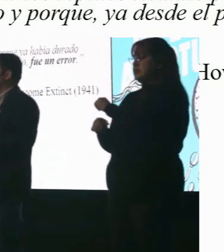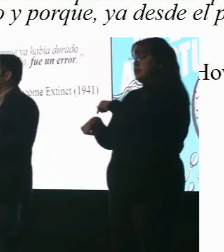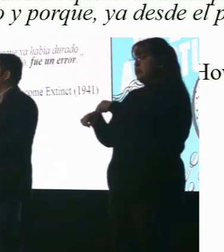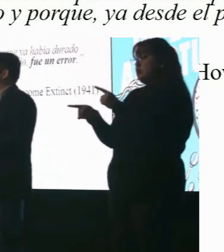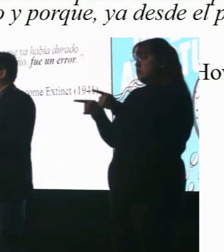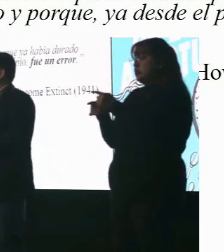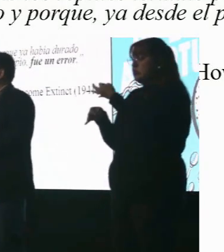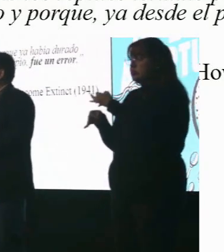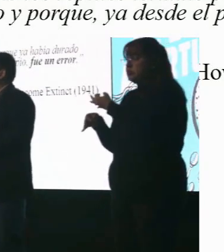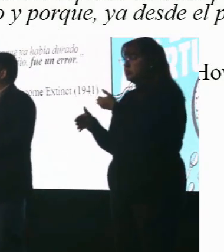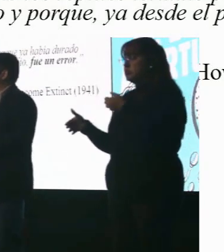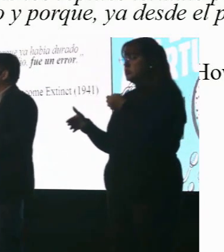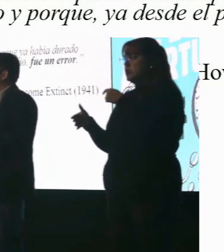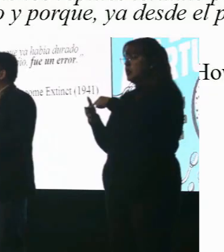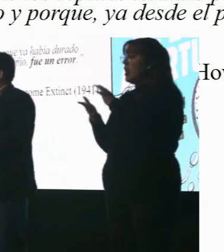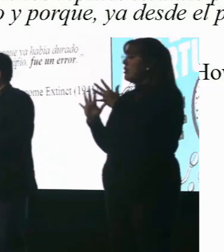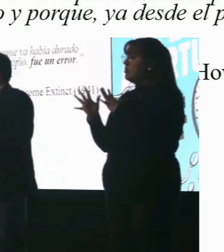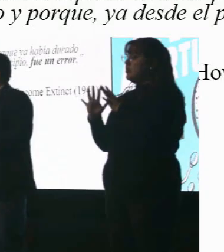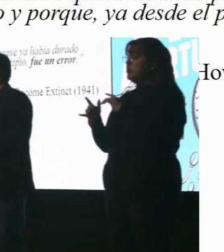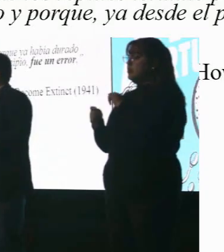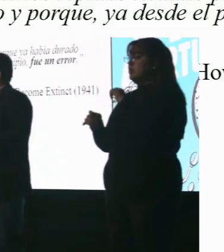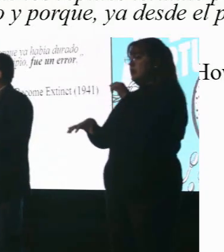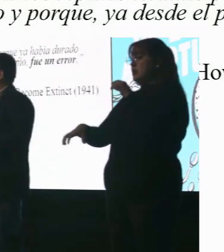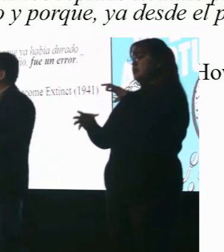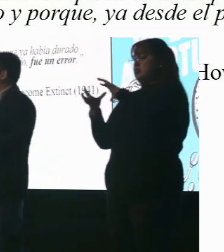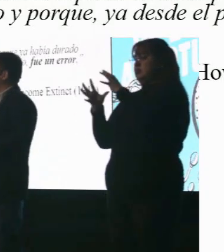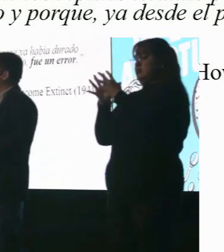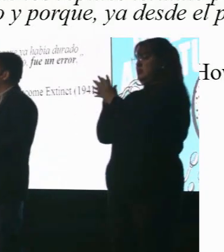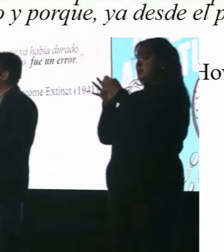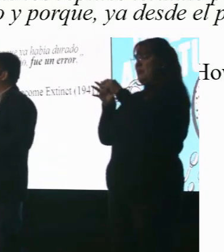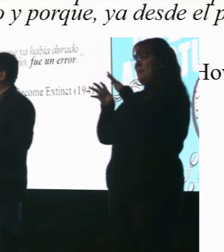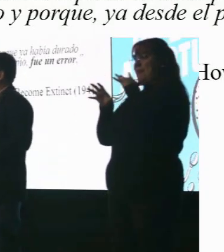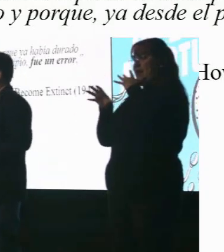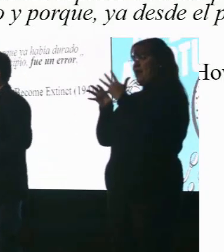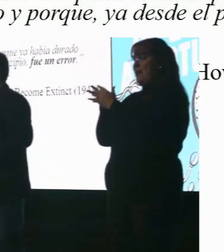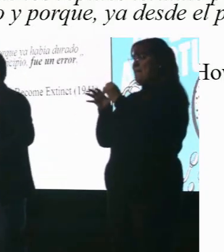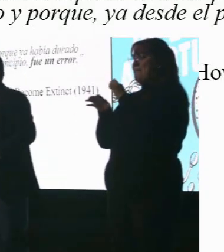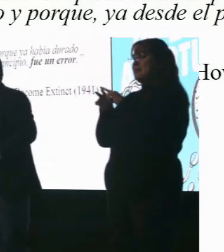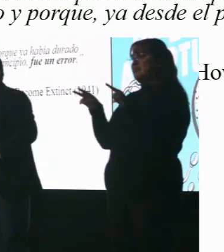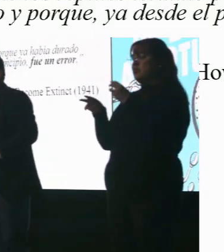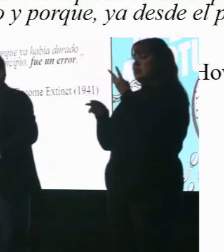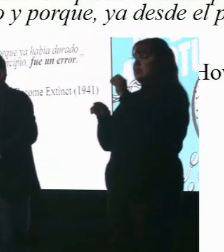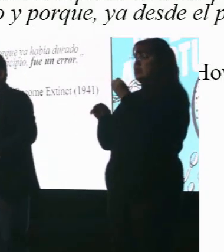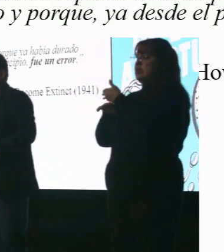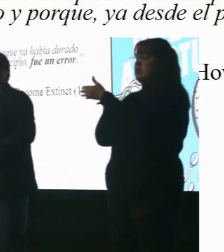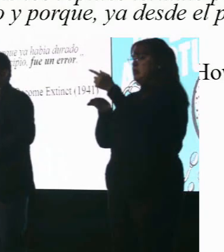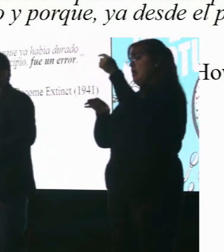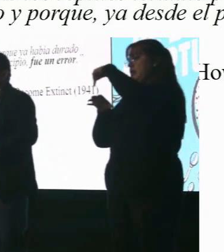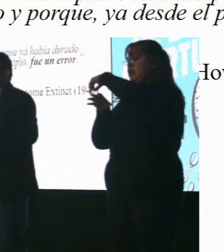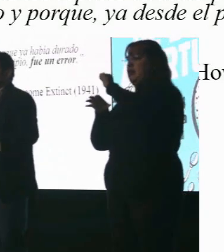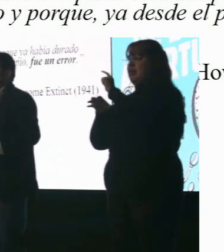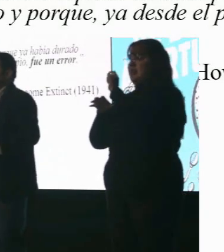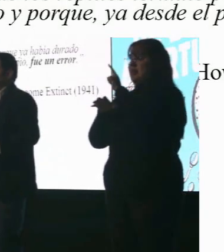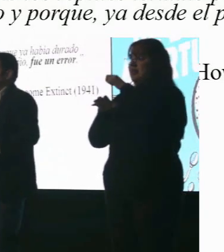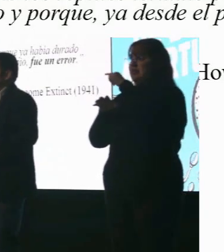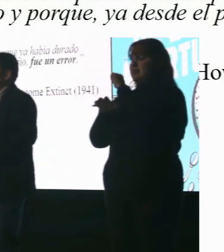entonces probablemente esto hubiera pegado en el Pacífico, y si hubiera caído 30 minutos después, hubiera pegado en el Atlántico, o sea, antes. Entonces,